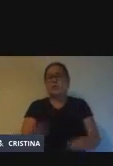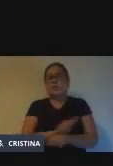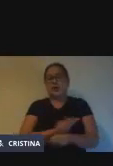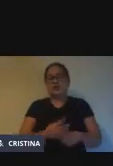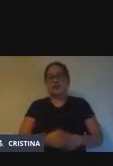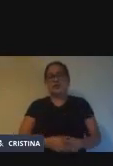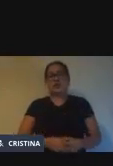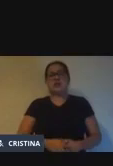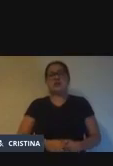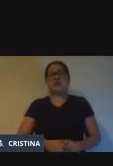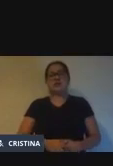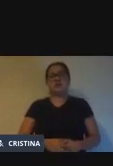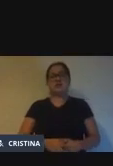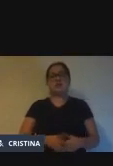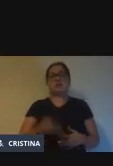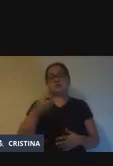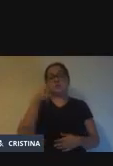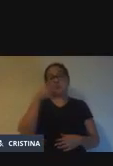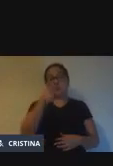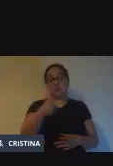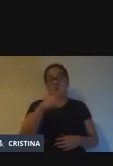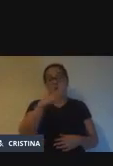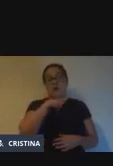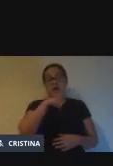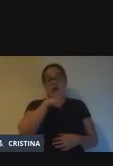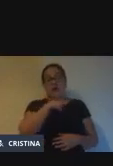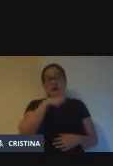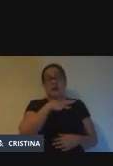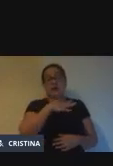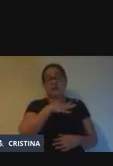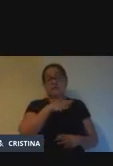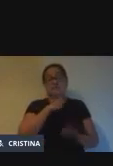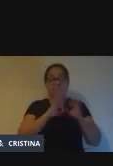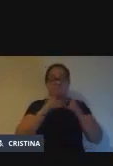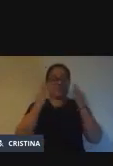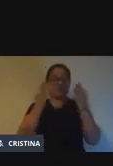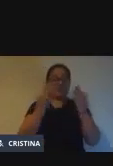estás teniendo una condición